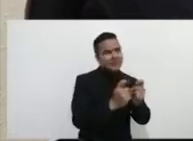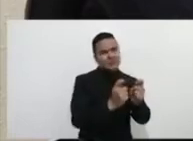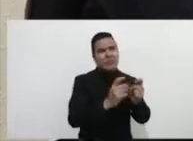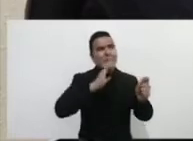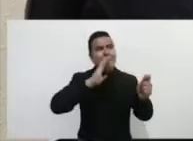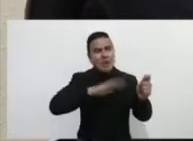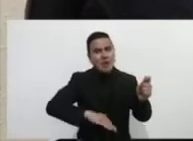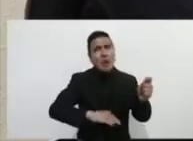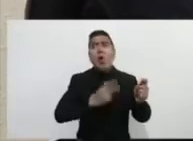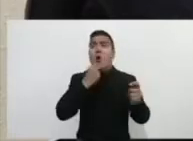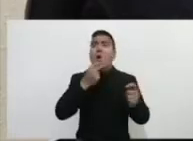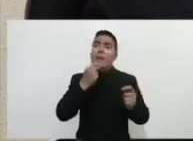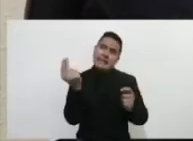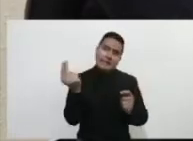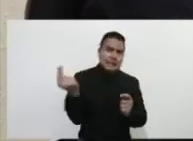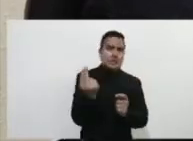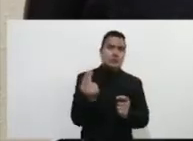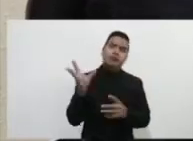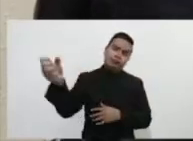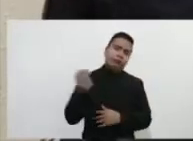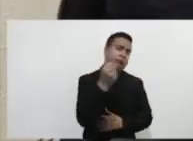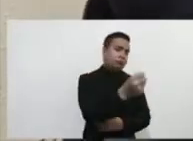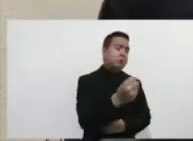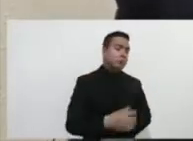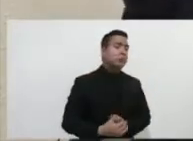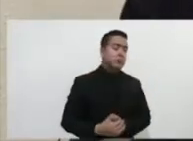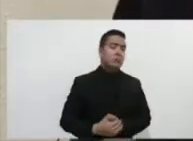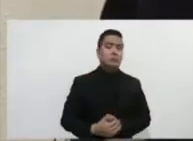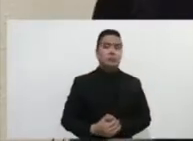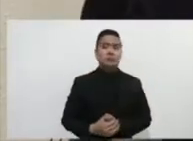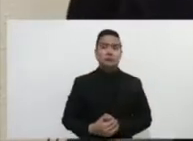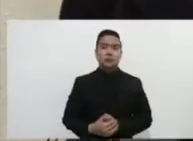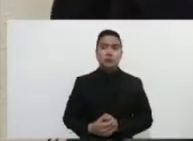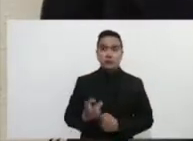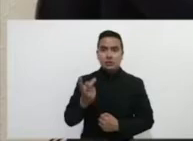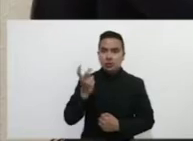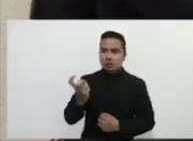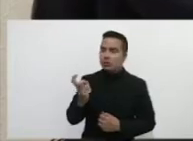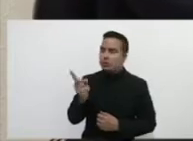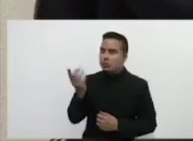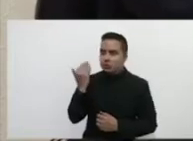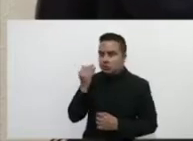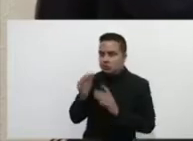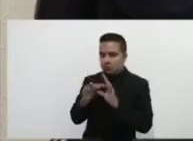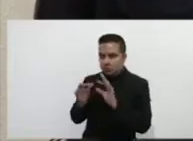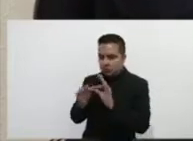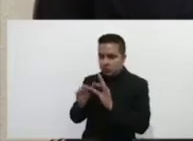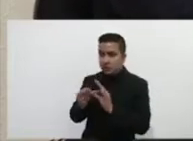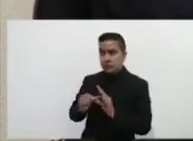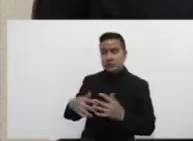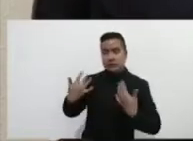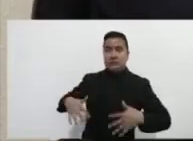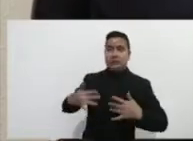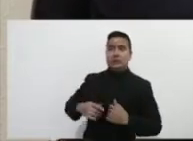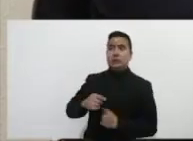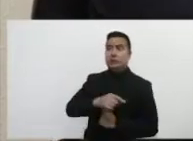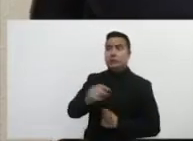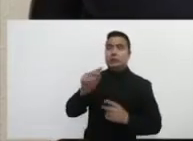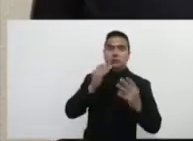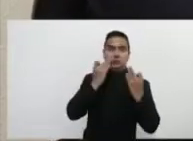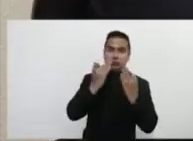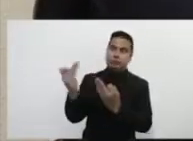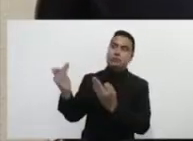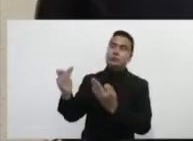ahí, sino que un hombre es el que lo tendría que estar ejerciendo. Claro. Ahora, estos casos que nos comenta, consejera, bueno, son los más extremos y además los